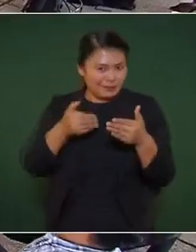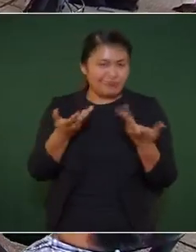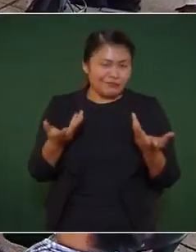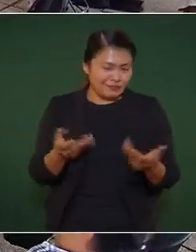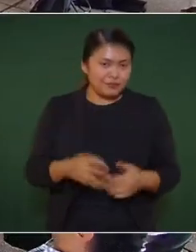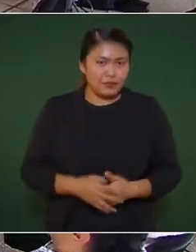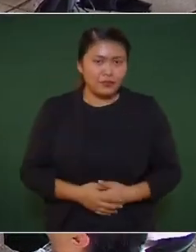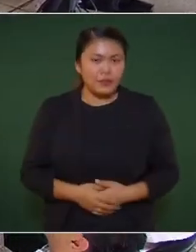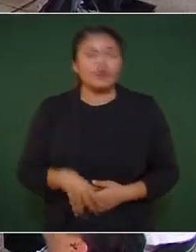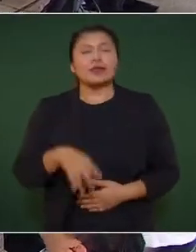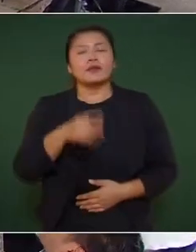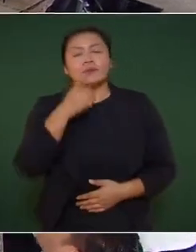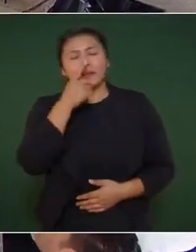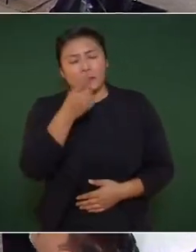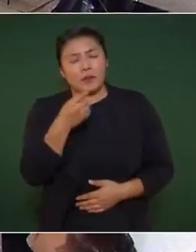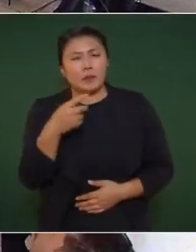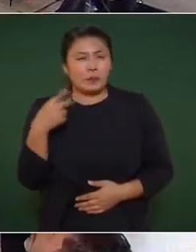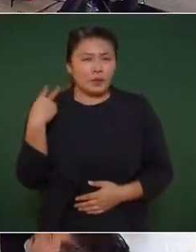veracruzano